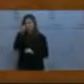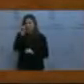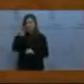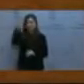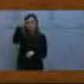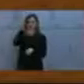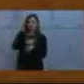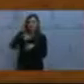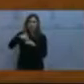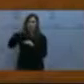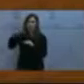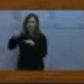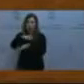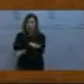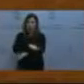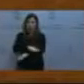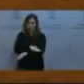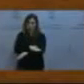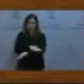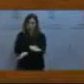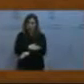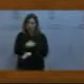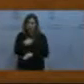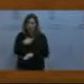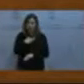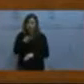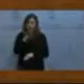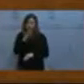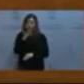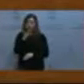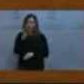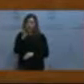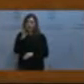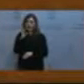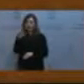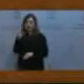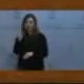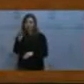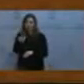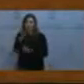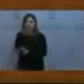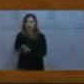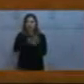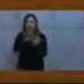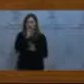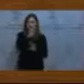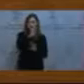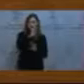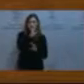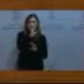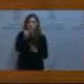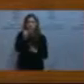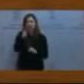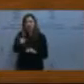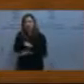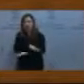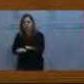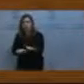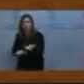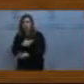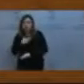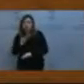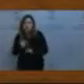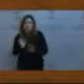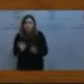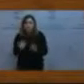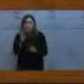por la FSA y por sus líos entre FSA y Gobierno. Y esa es la realidad. Esa es la realidad. Ustedes